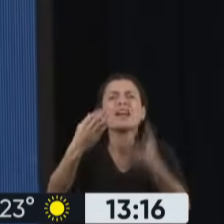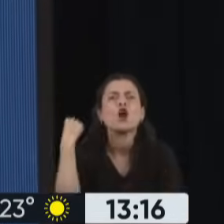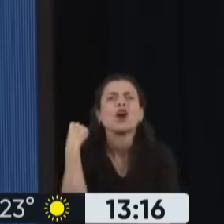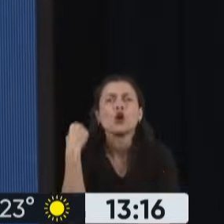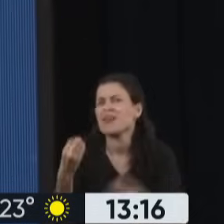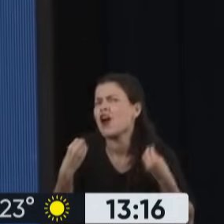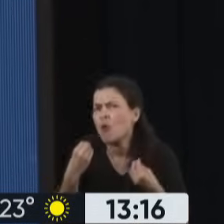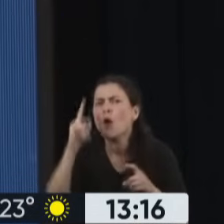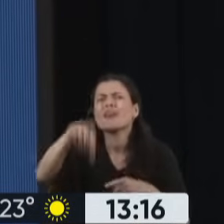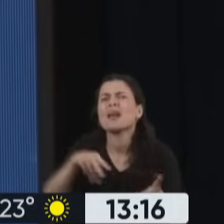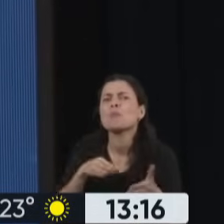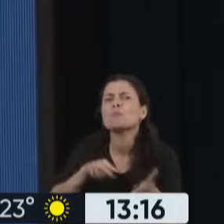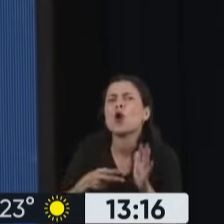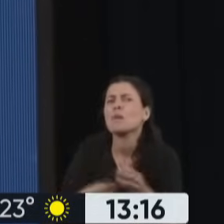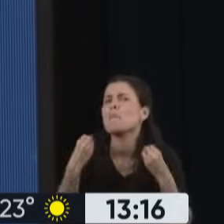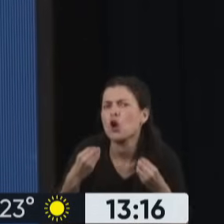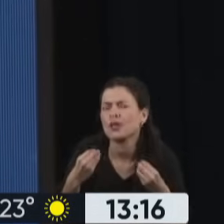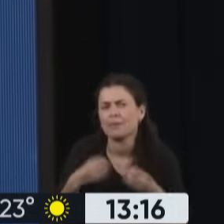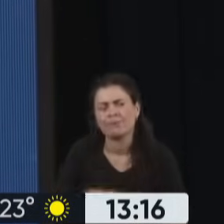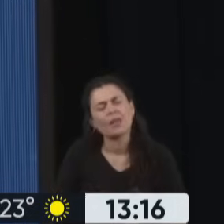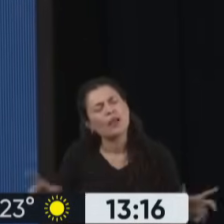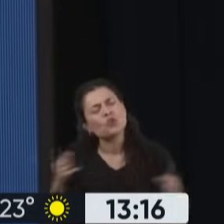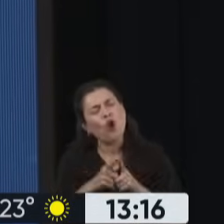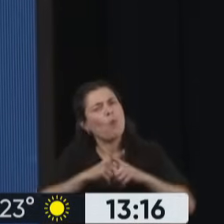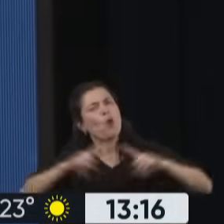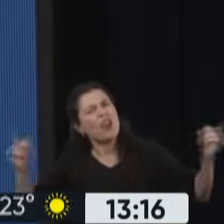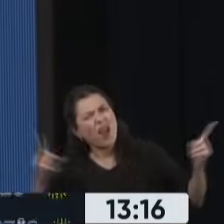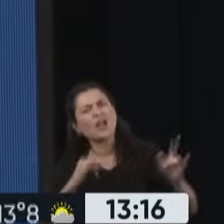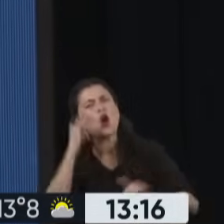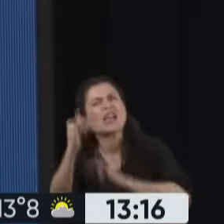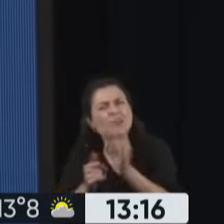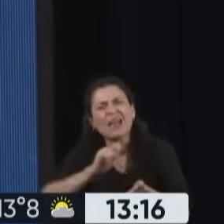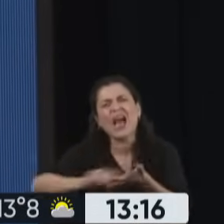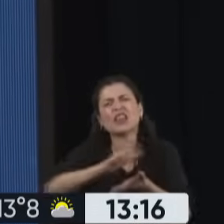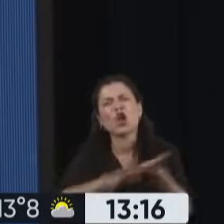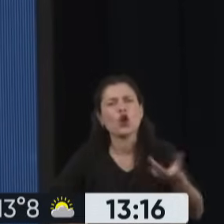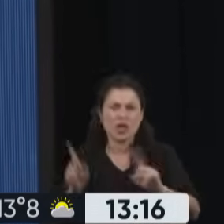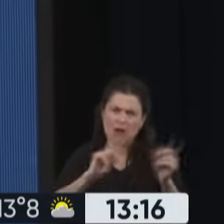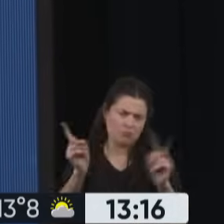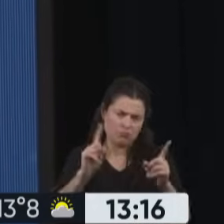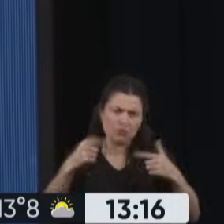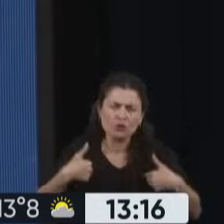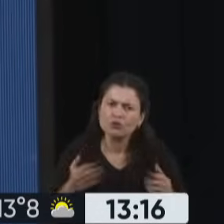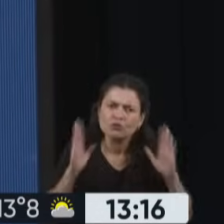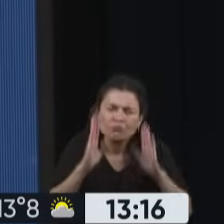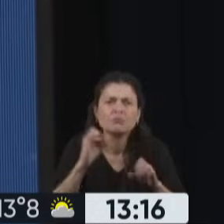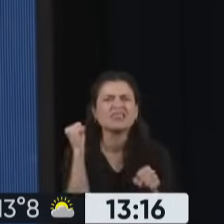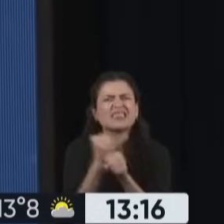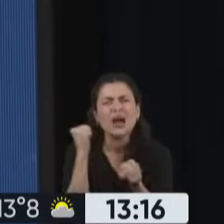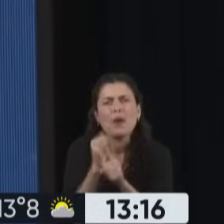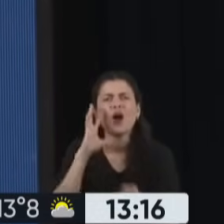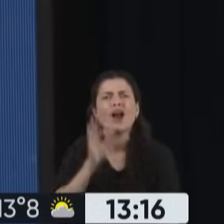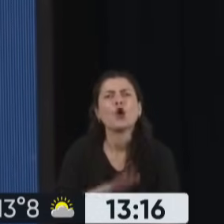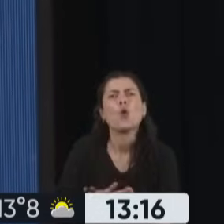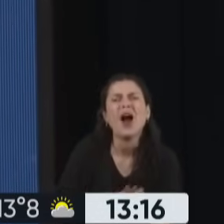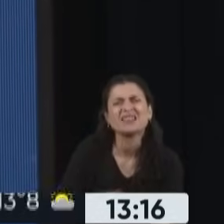Yo no los voy a estar fastidiando con toda la historia de la teoría del crecimiento económico. Voy a trabajar con modelos muy básicos